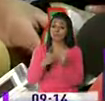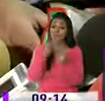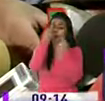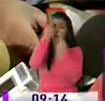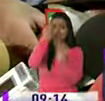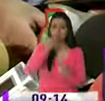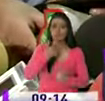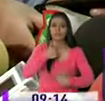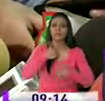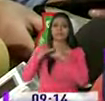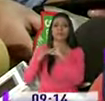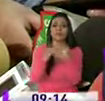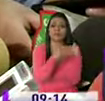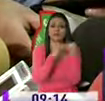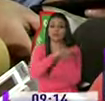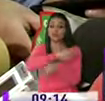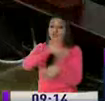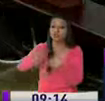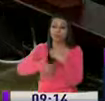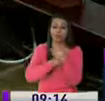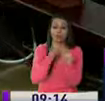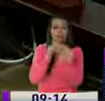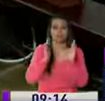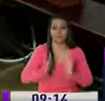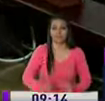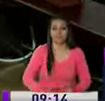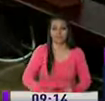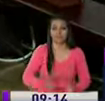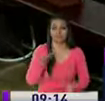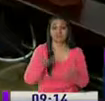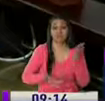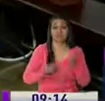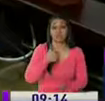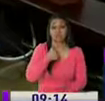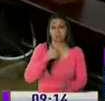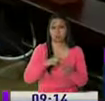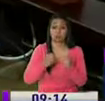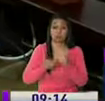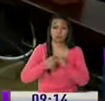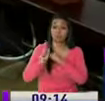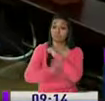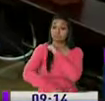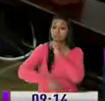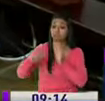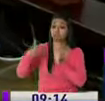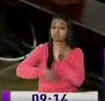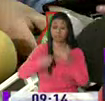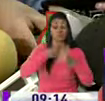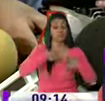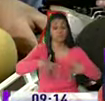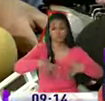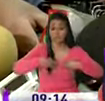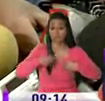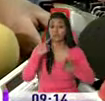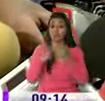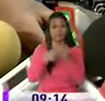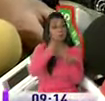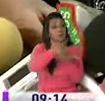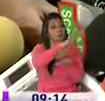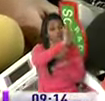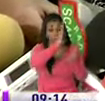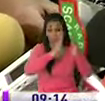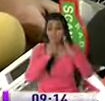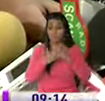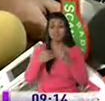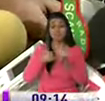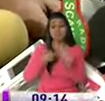democrático hacia todos los miembros de la bancada. Dice que si esto provoca algún tipo de sanción, él la aceptará. Si es que me dicen que me vaya,